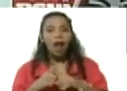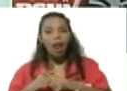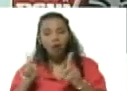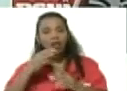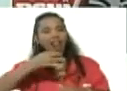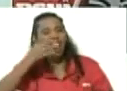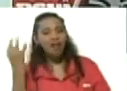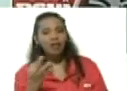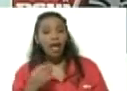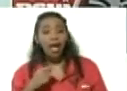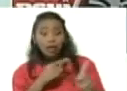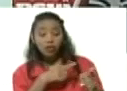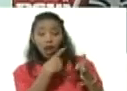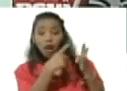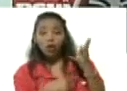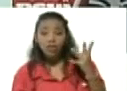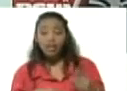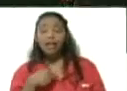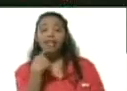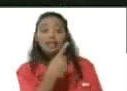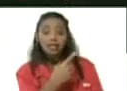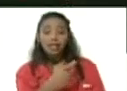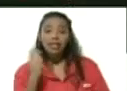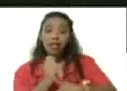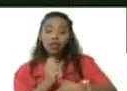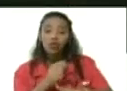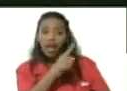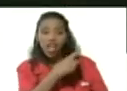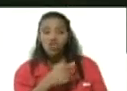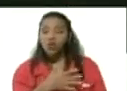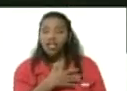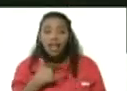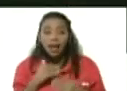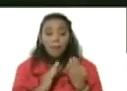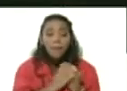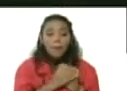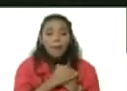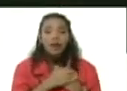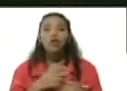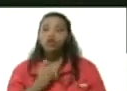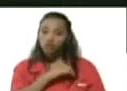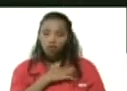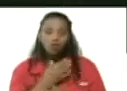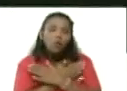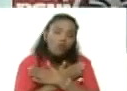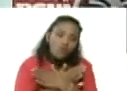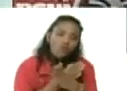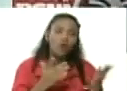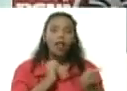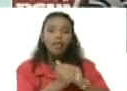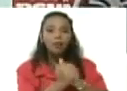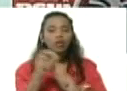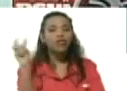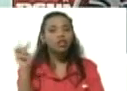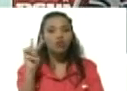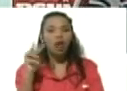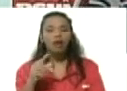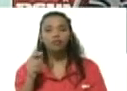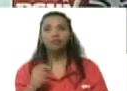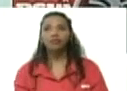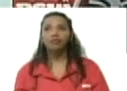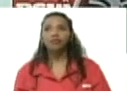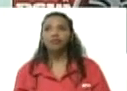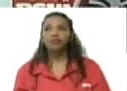verdad. Esas son las cosas que dice Telesur que a ellos no les gusta que digan. Nuestra solidaridad con Alejandra Benítez, con el deporte venezolano,